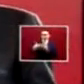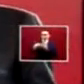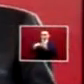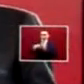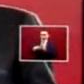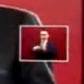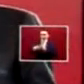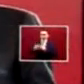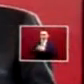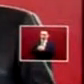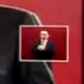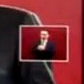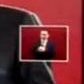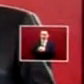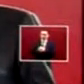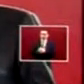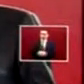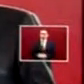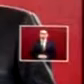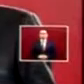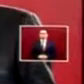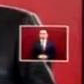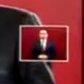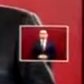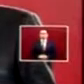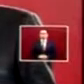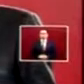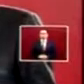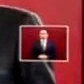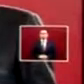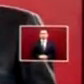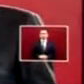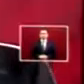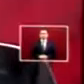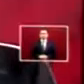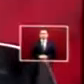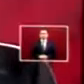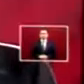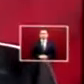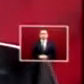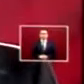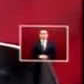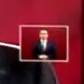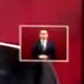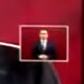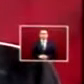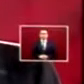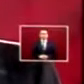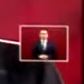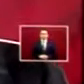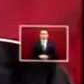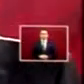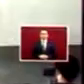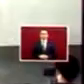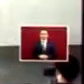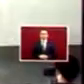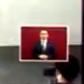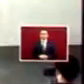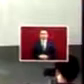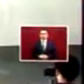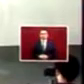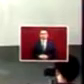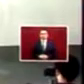López Obrador ha tenido esta mañana que referirse al tema obligado y es al resultado de las negociaciones